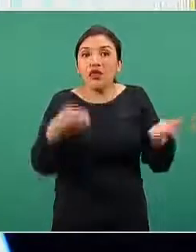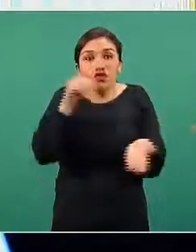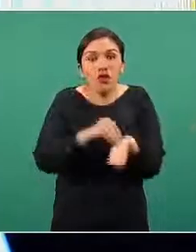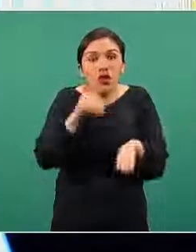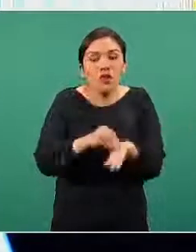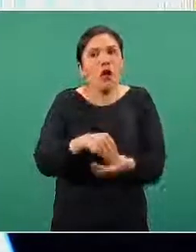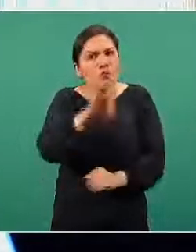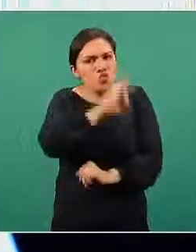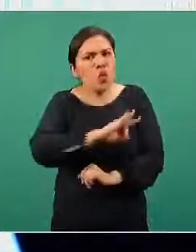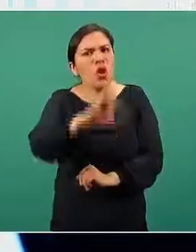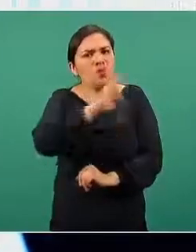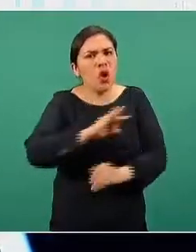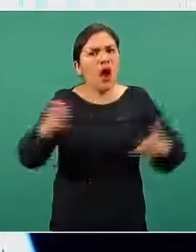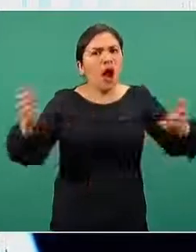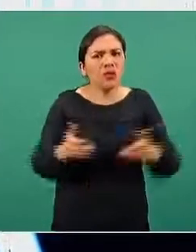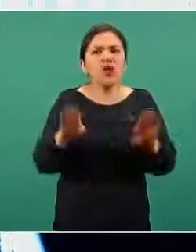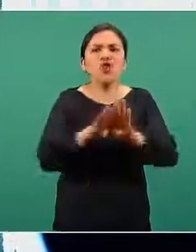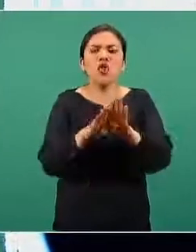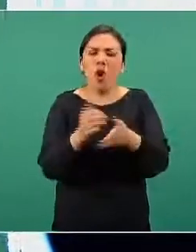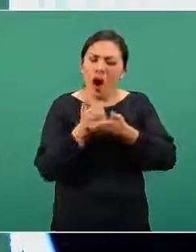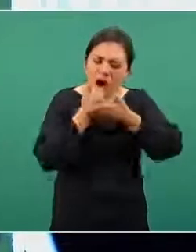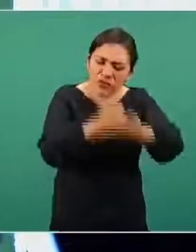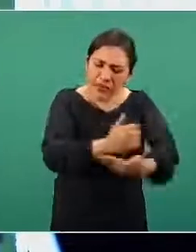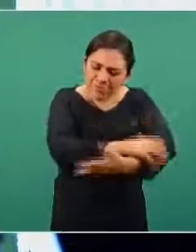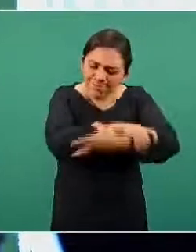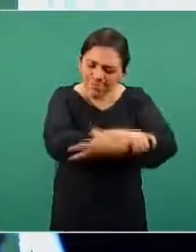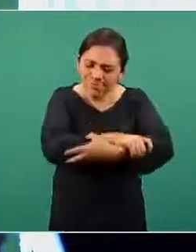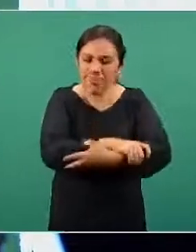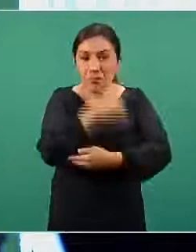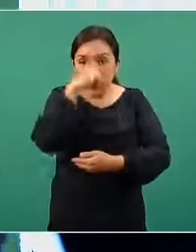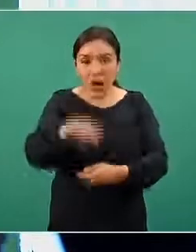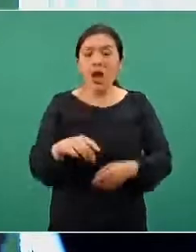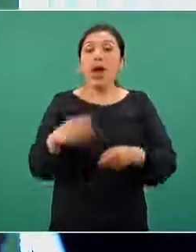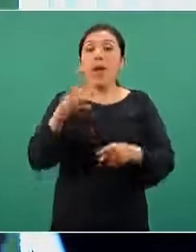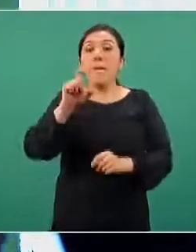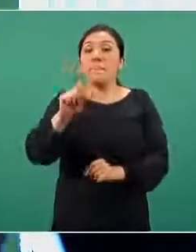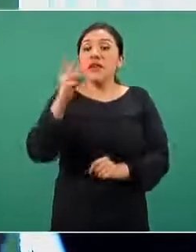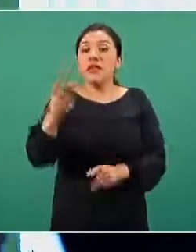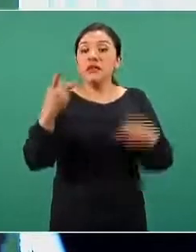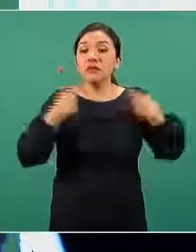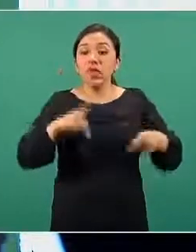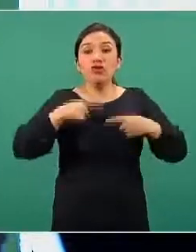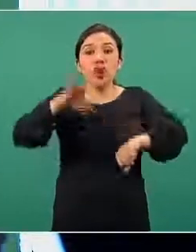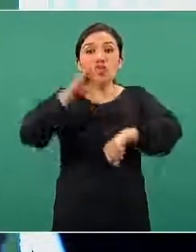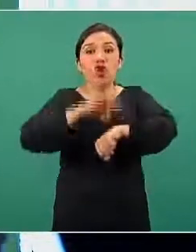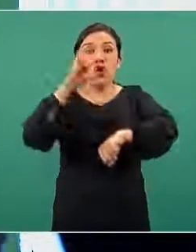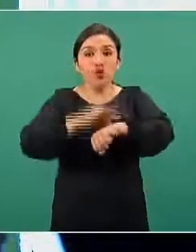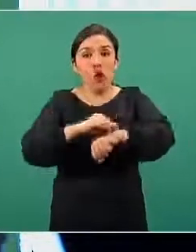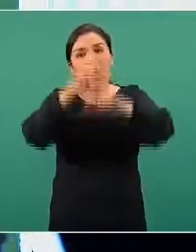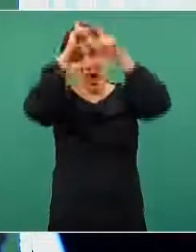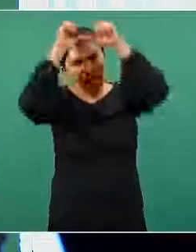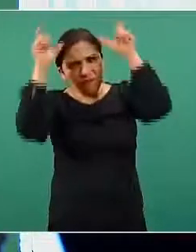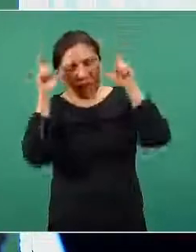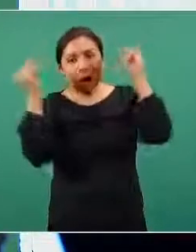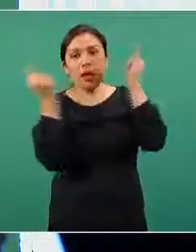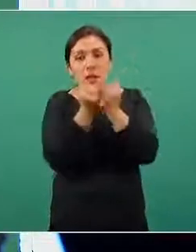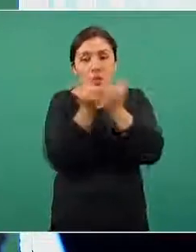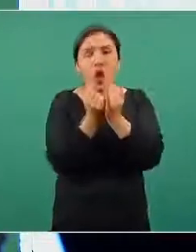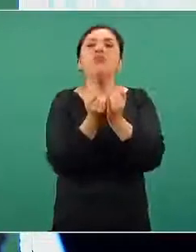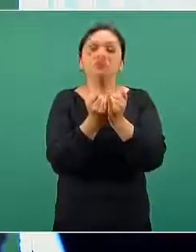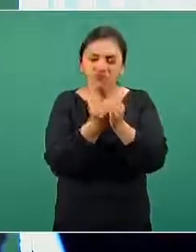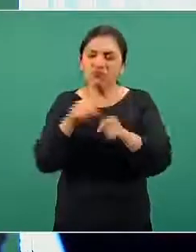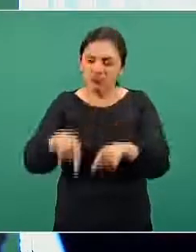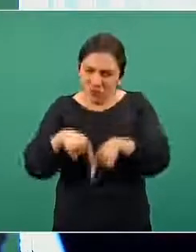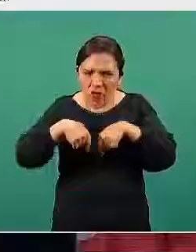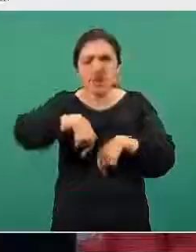nos permitimos solidariamente enviar a 23 médicos y enfermeras